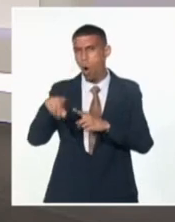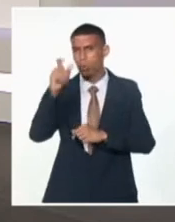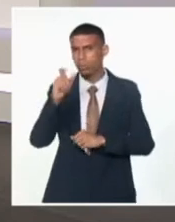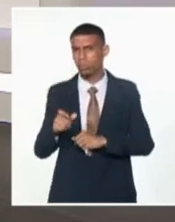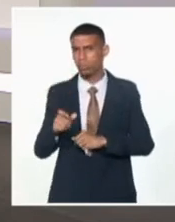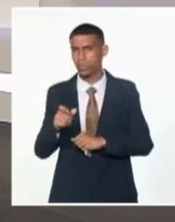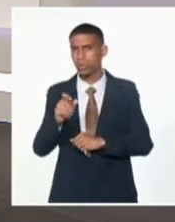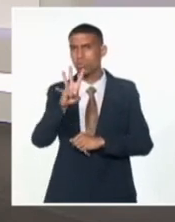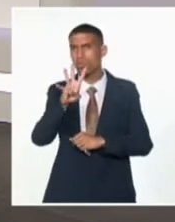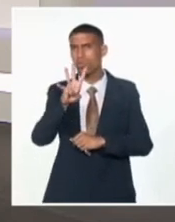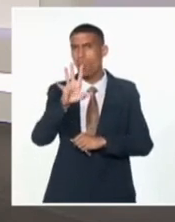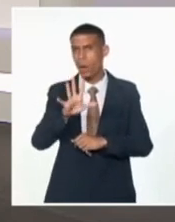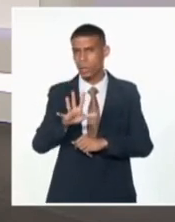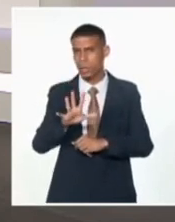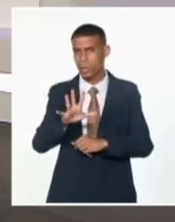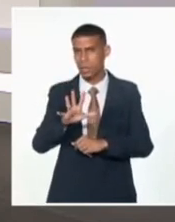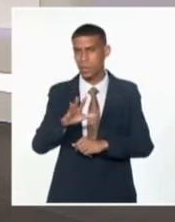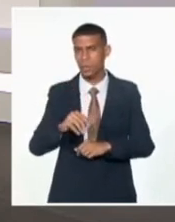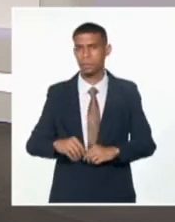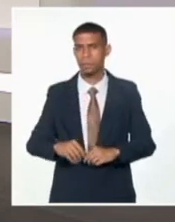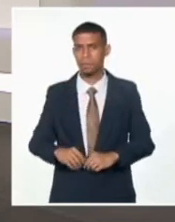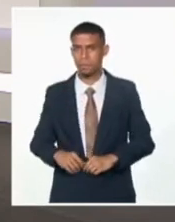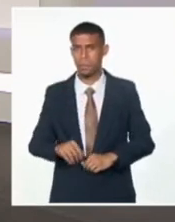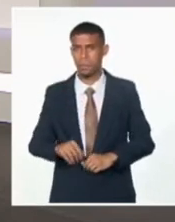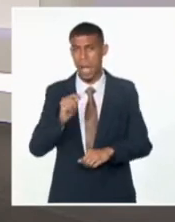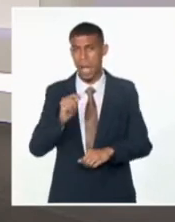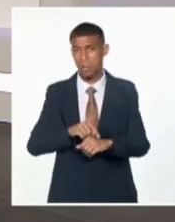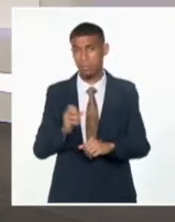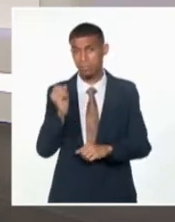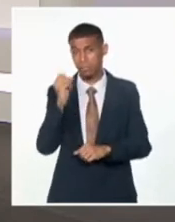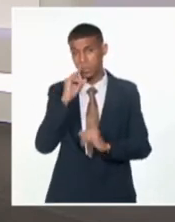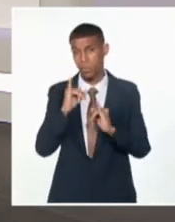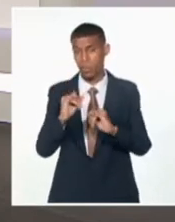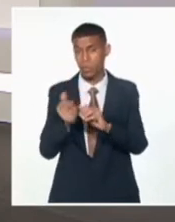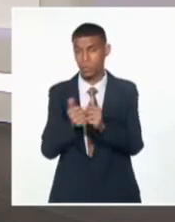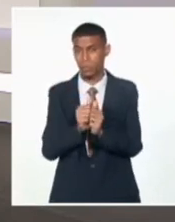45+4. Así termina el tiempo que dedicamos a los deportes. Pasen todos muy buenas noches.